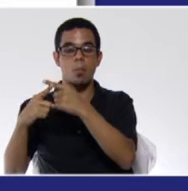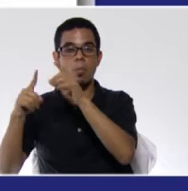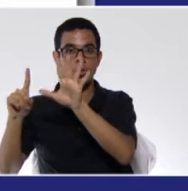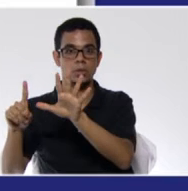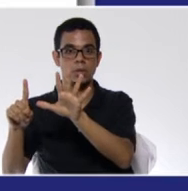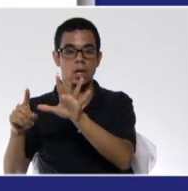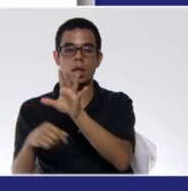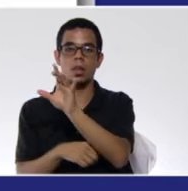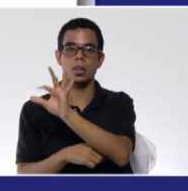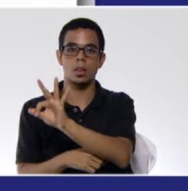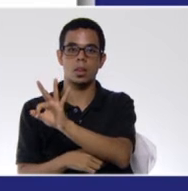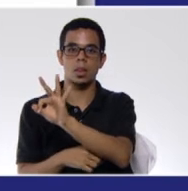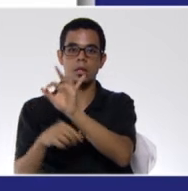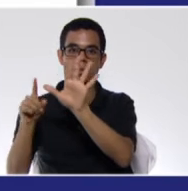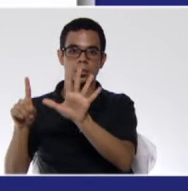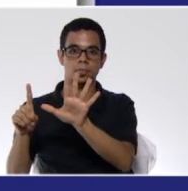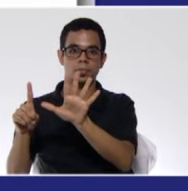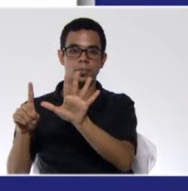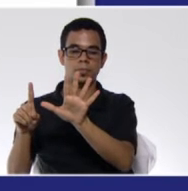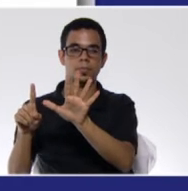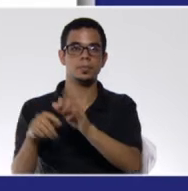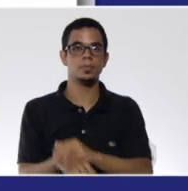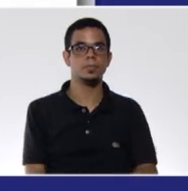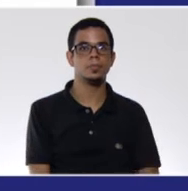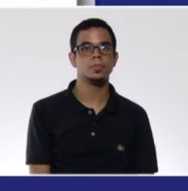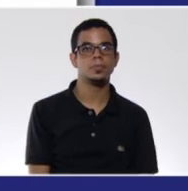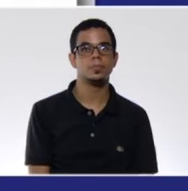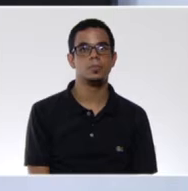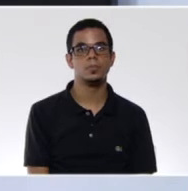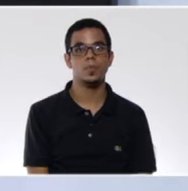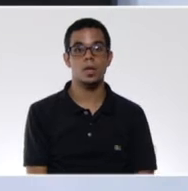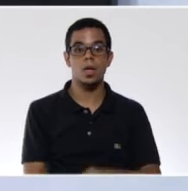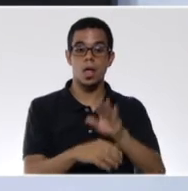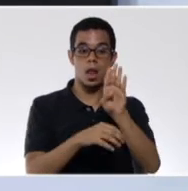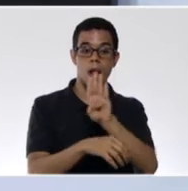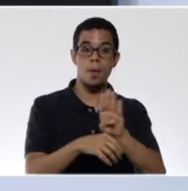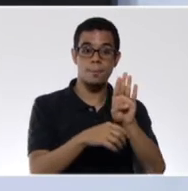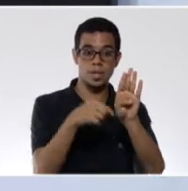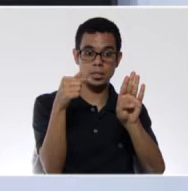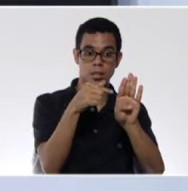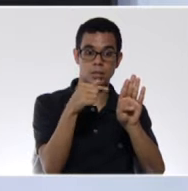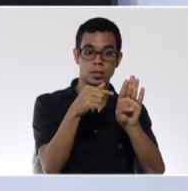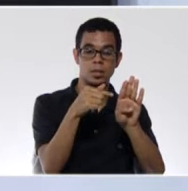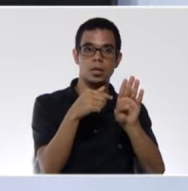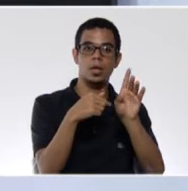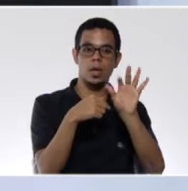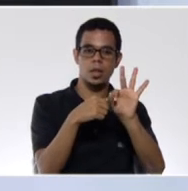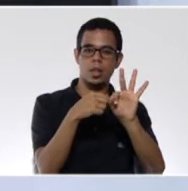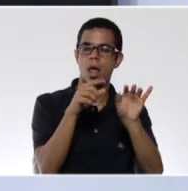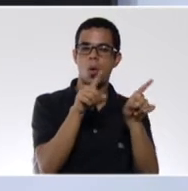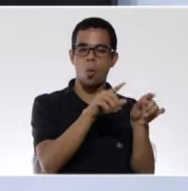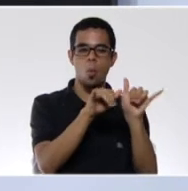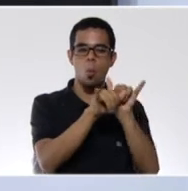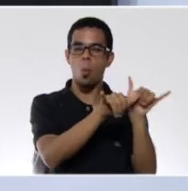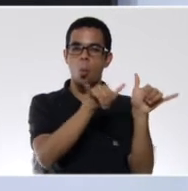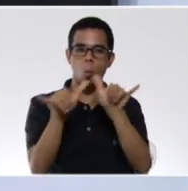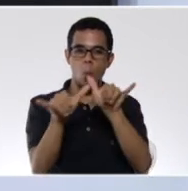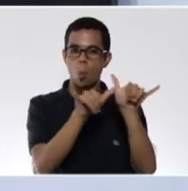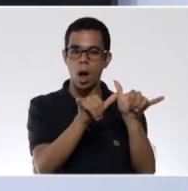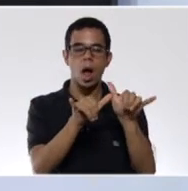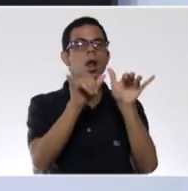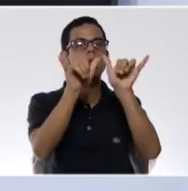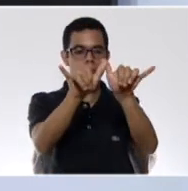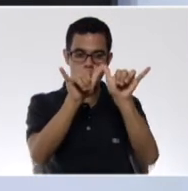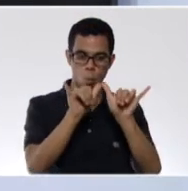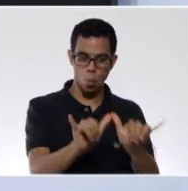obtener el exponente 36 y las bases en cada caso se conservan. Vamos